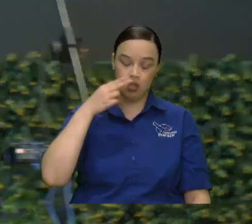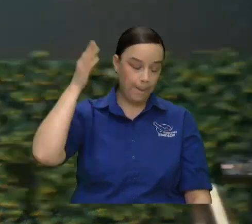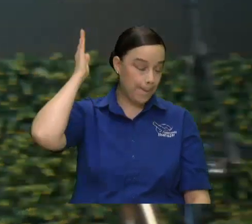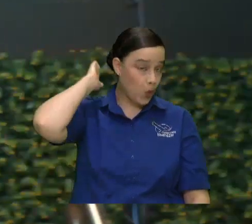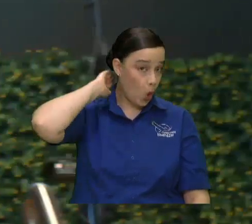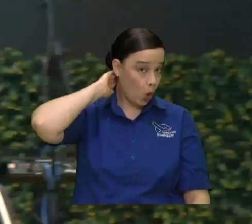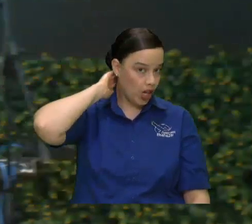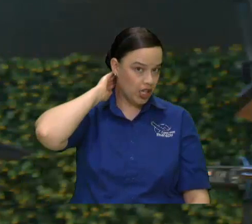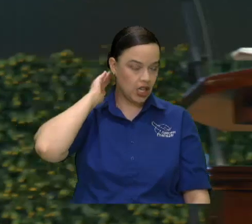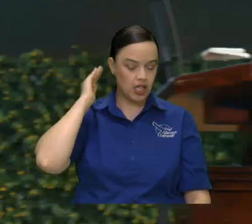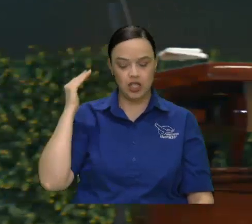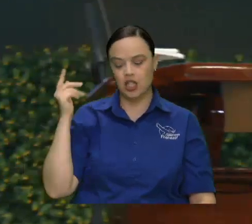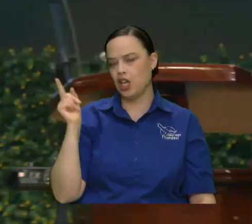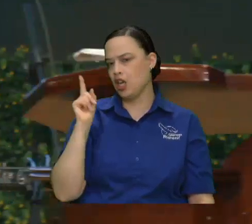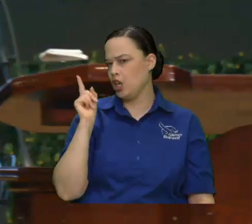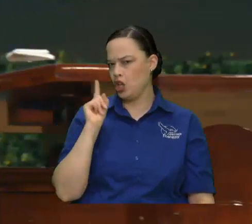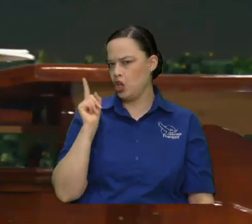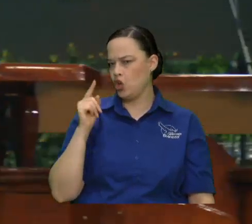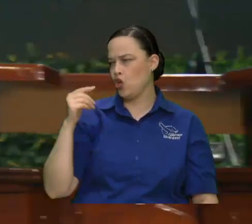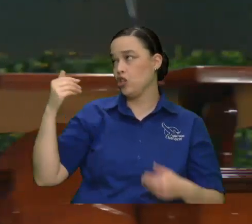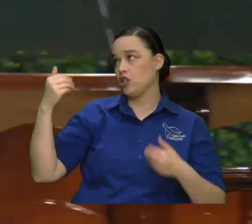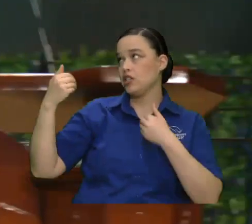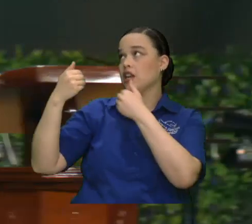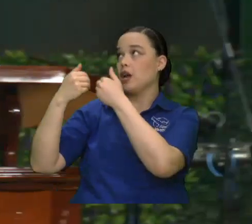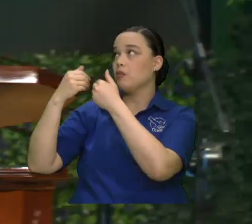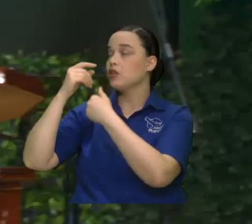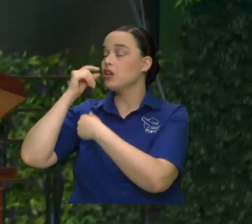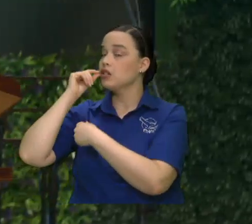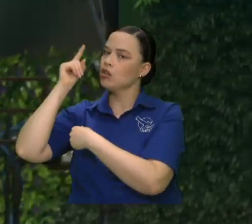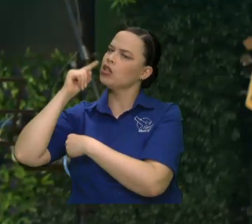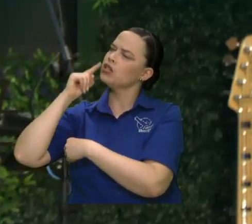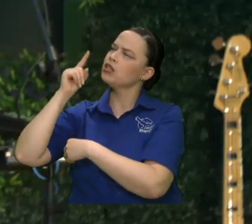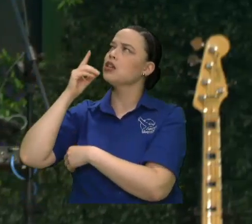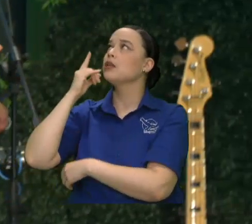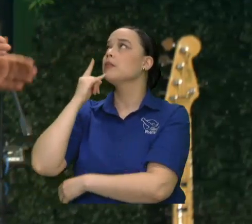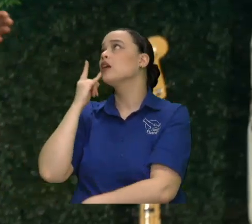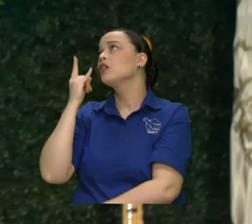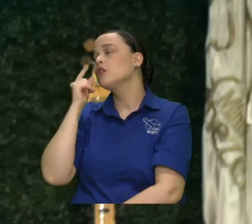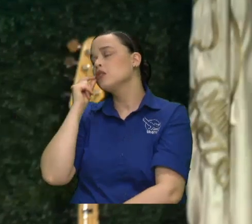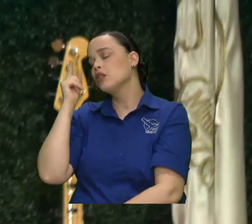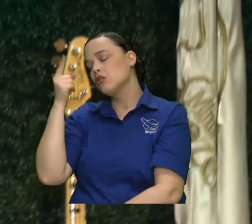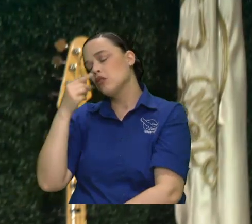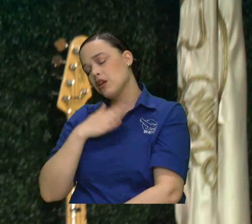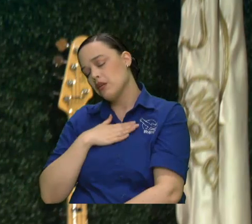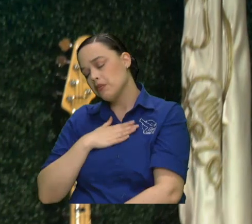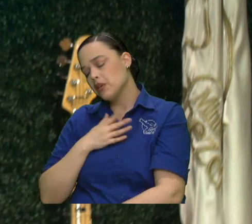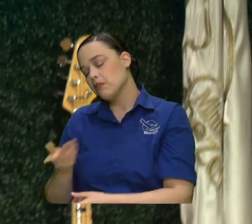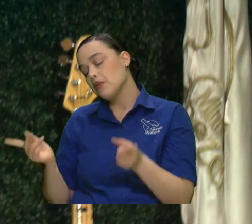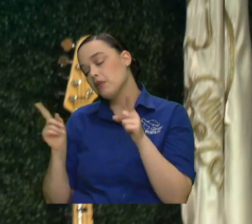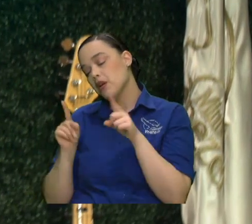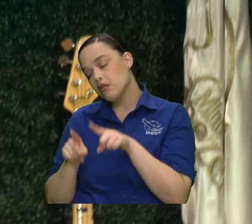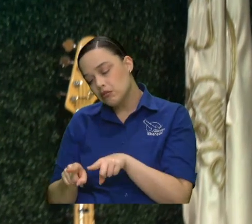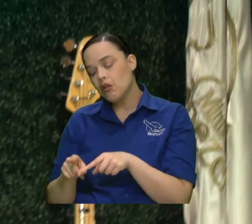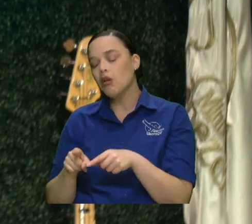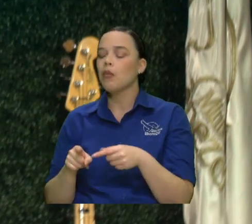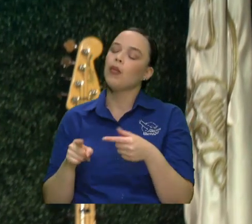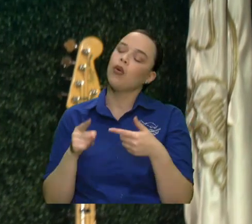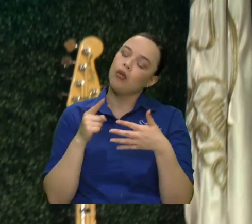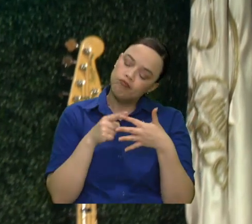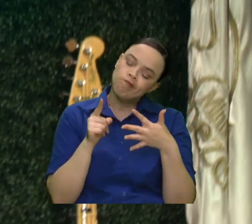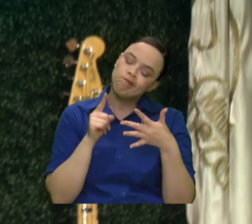acercarse delante del señor y decir señor perdóname esto definitivamente me pasó por esto esto y esto uno lo que